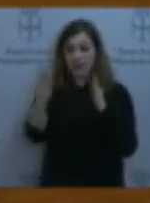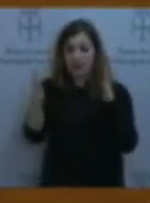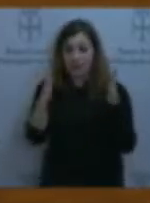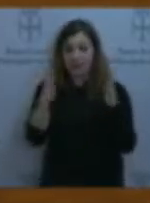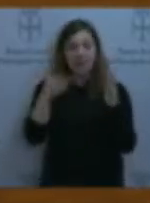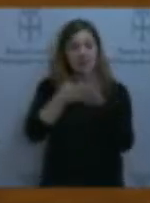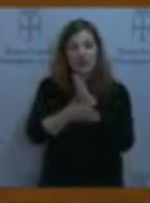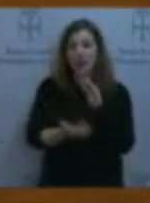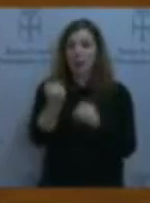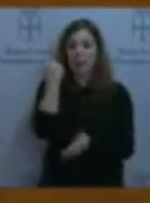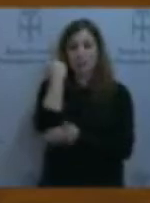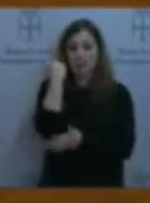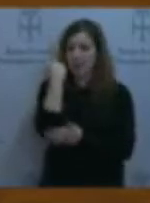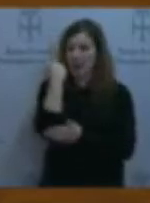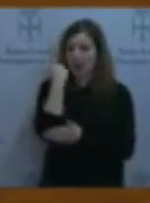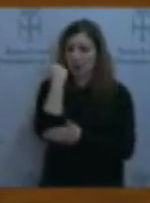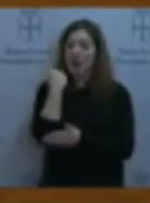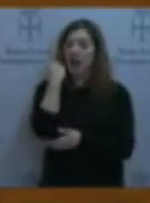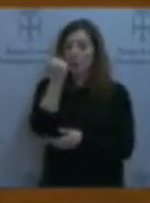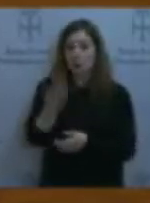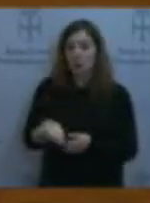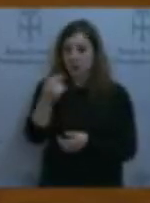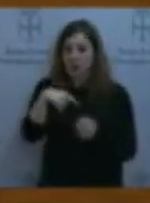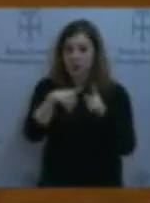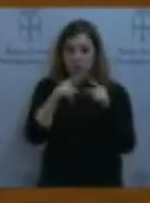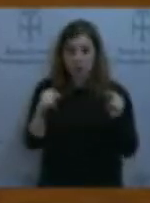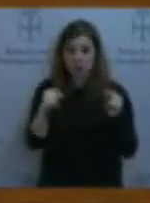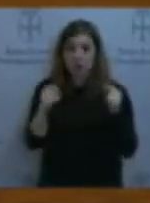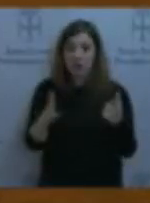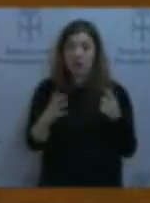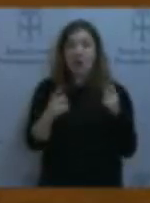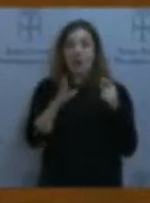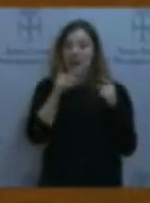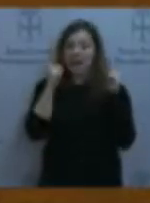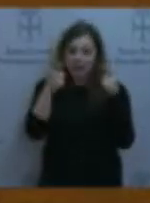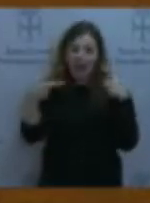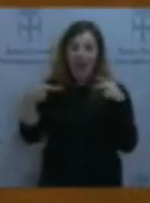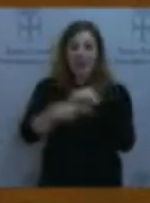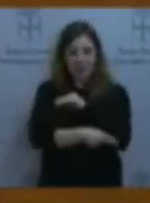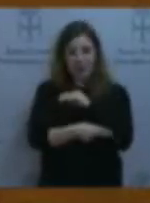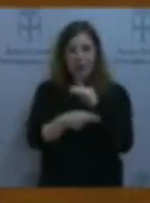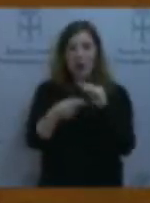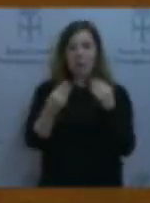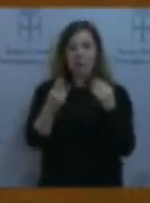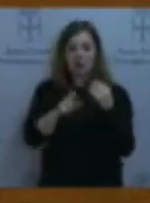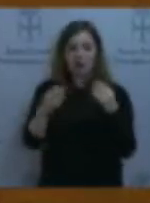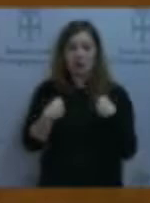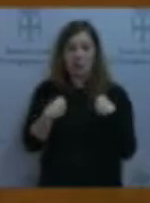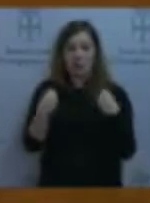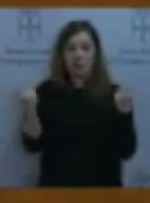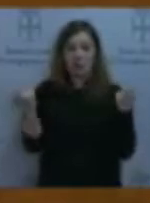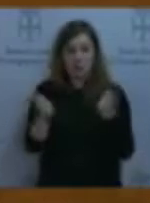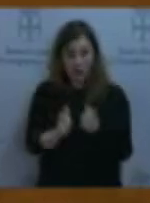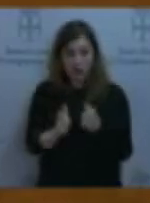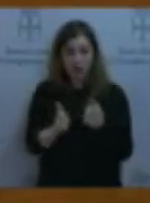bien, pretender combatir la despoblación y no poner en marcha estas medidas ya, y como si quisieran eschombarse a picar cheña